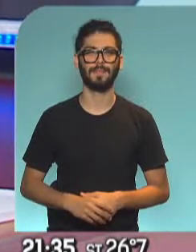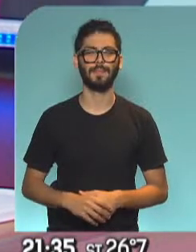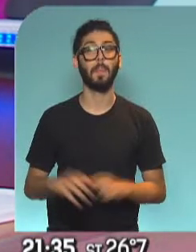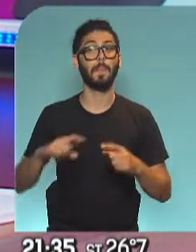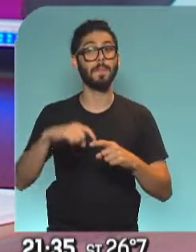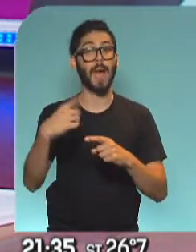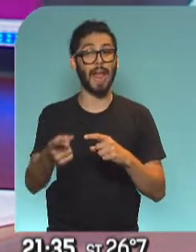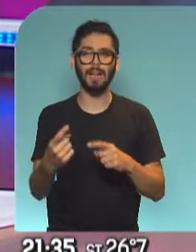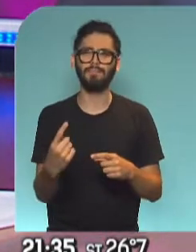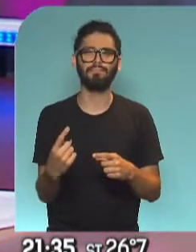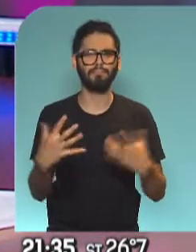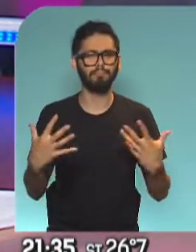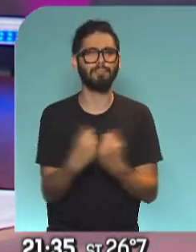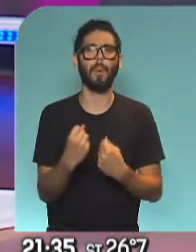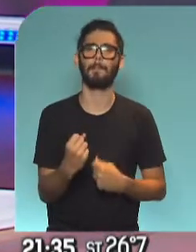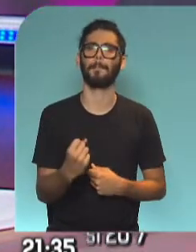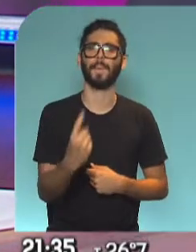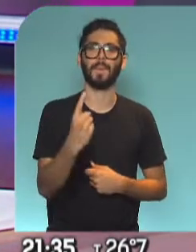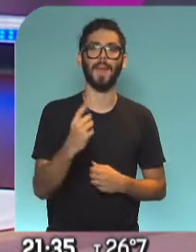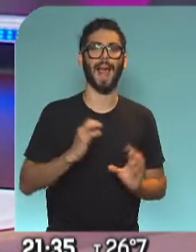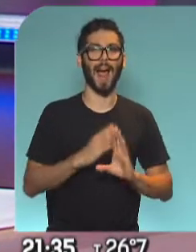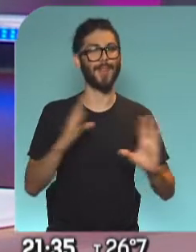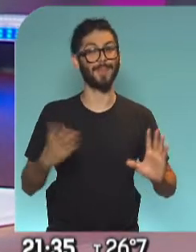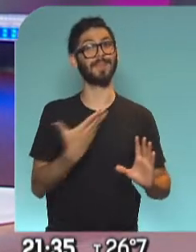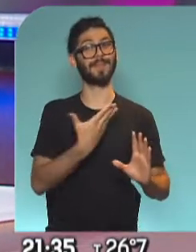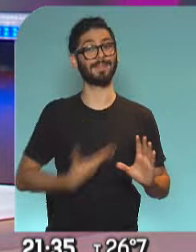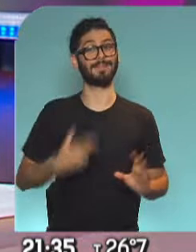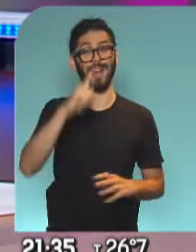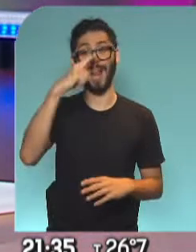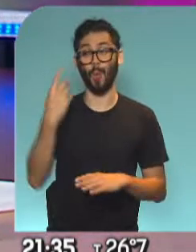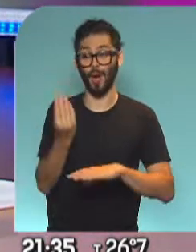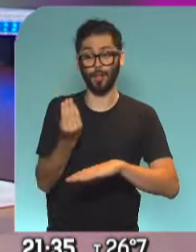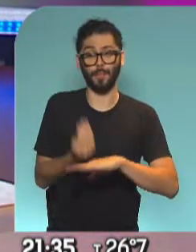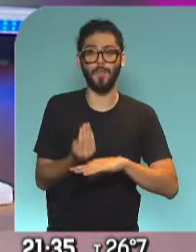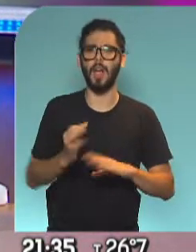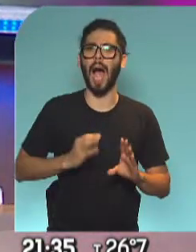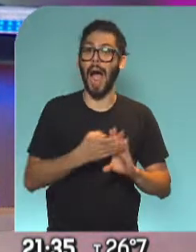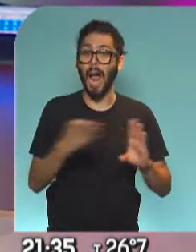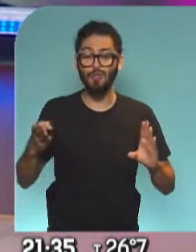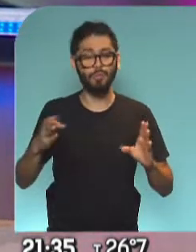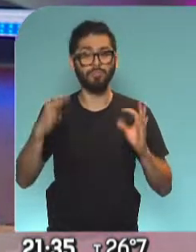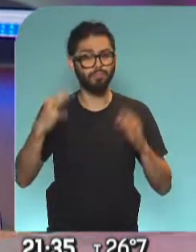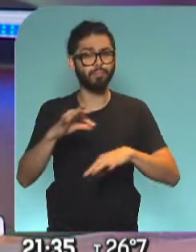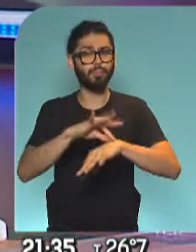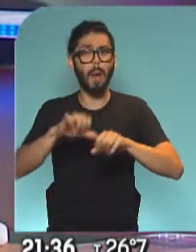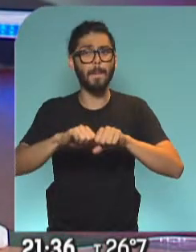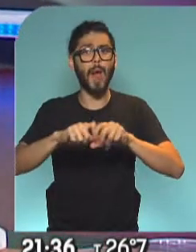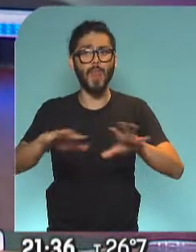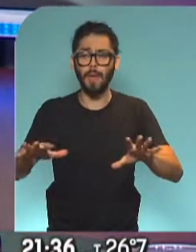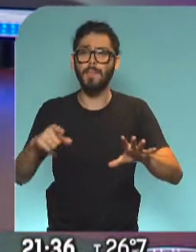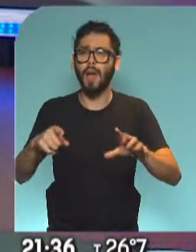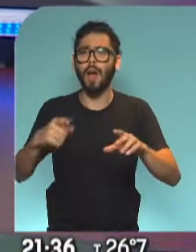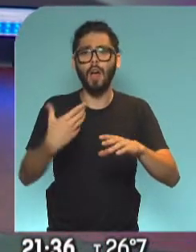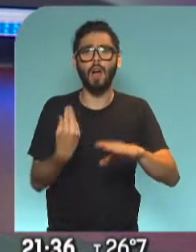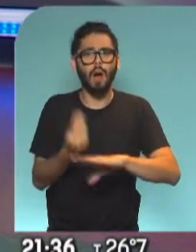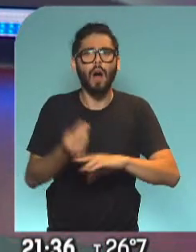cumple mañana el primer año de Alberto Fernández como presidente de la República Argentina. El año que vivimos en pandemia y el primer año de un mandato que tenía un objetivo